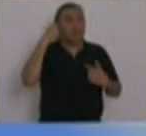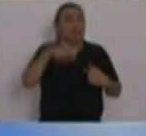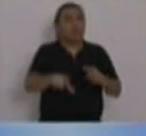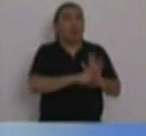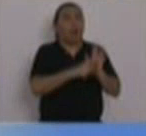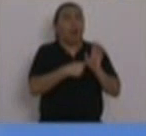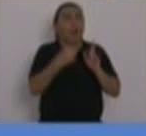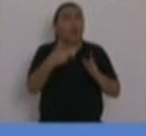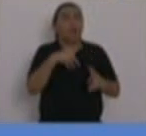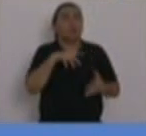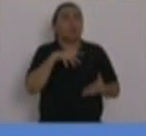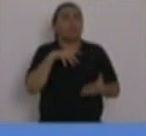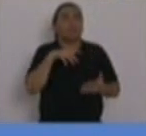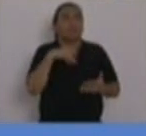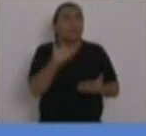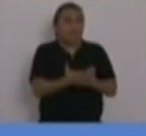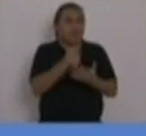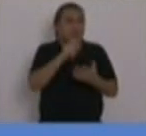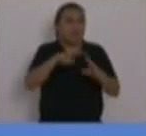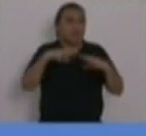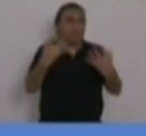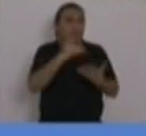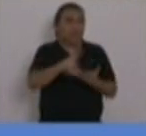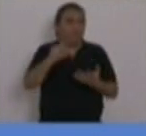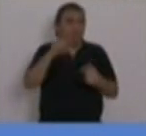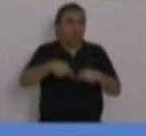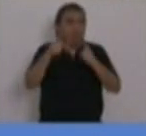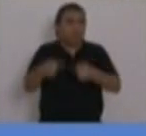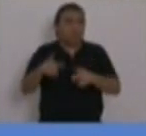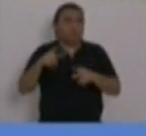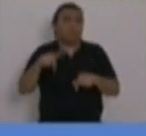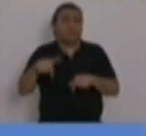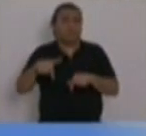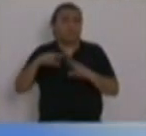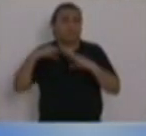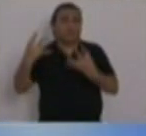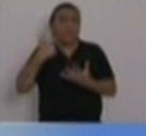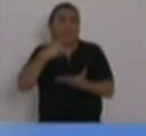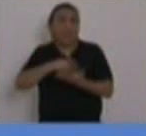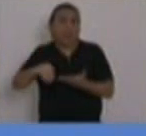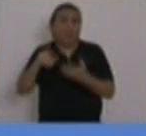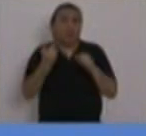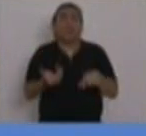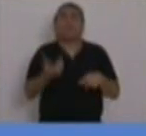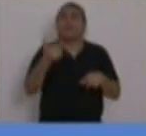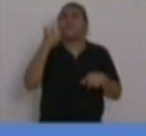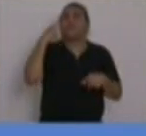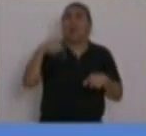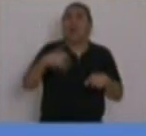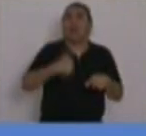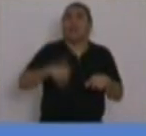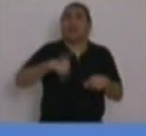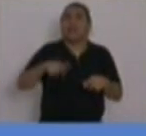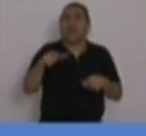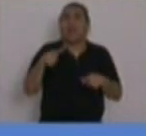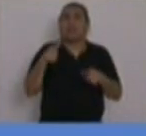el crédito del Fondo Monetario Internacional es el crédito más barato en la situación que estaba el país, donde tenía cerrado todos